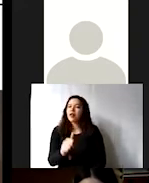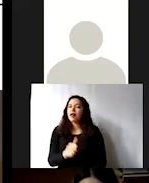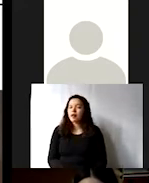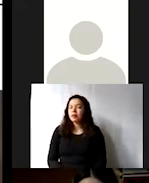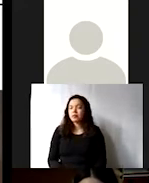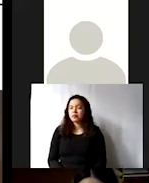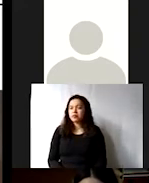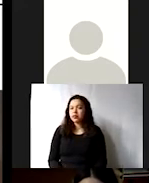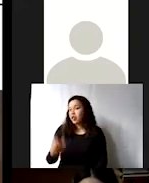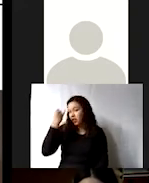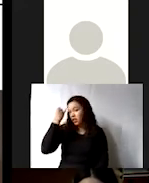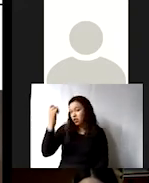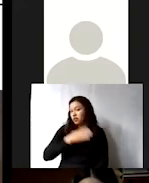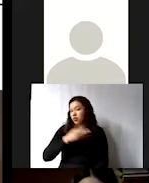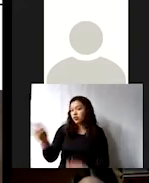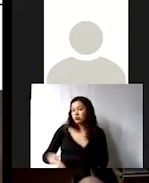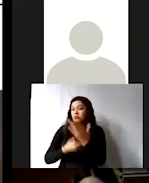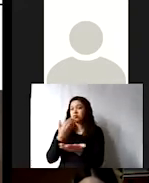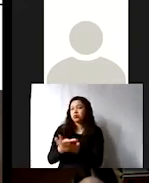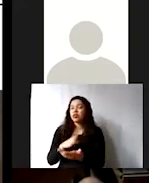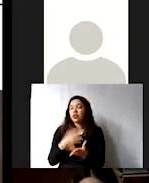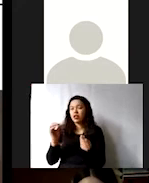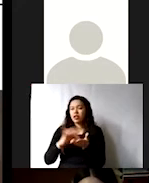idea la que presentas. Gracias.